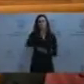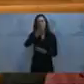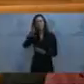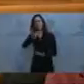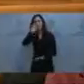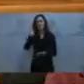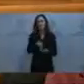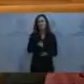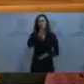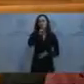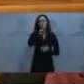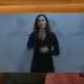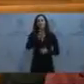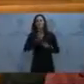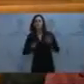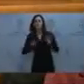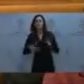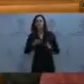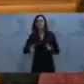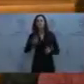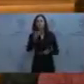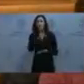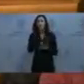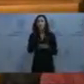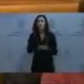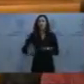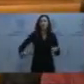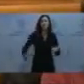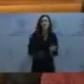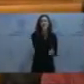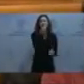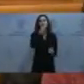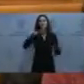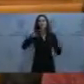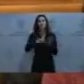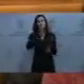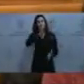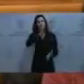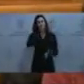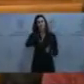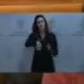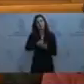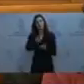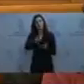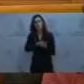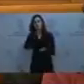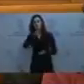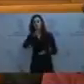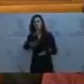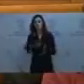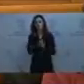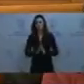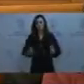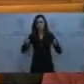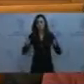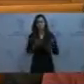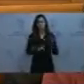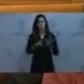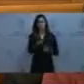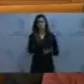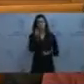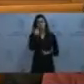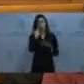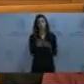39.333.157 euros. Le digo lo de los préstamos de 2013 y 2014 porque yo creo que ya estábamos en plena crisis y ya se